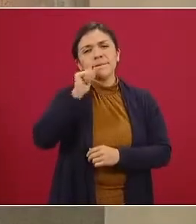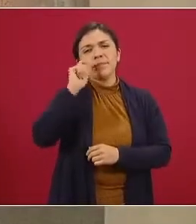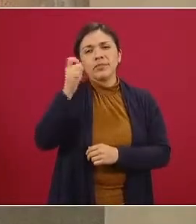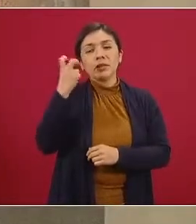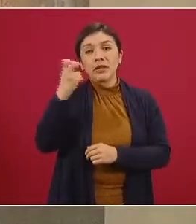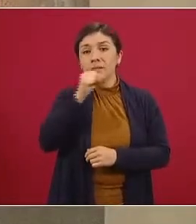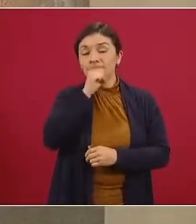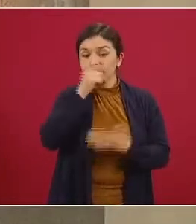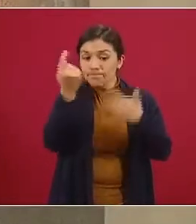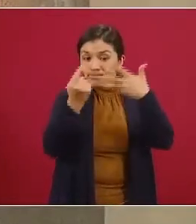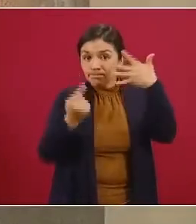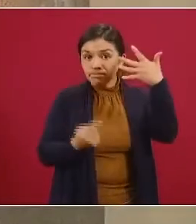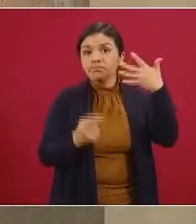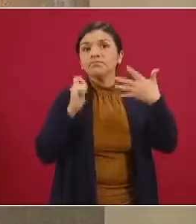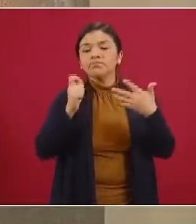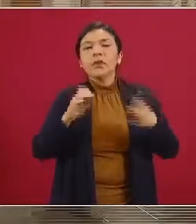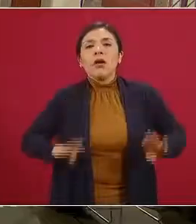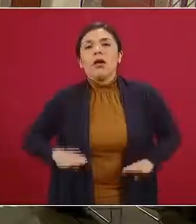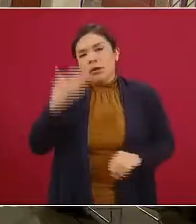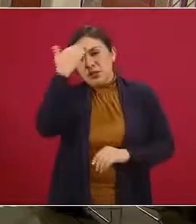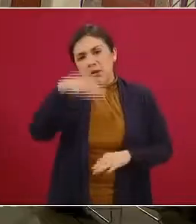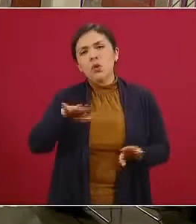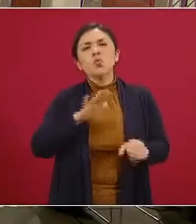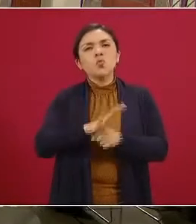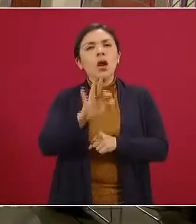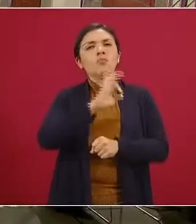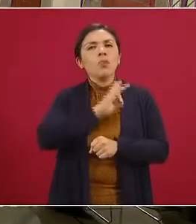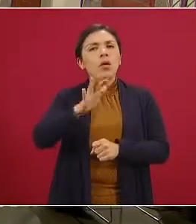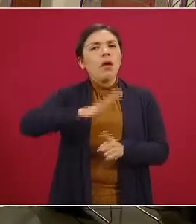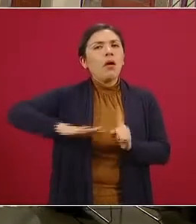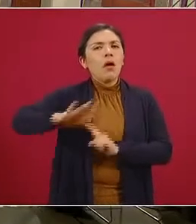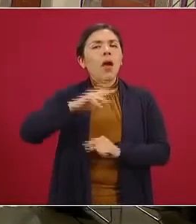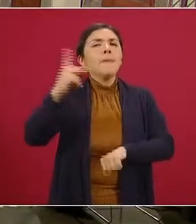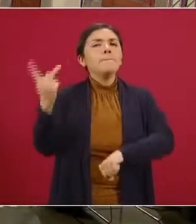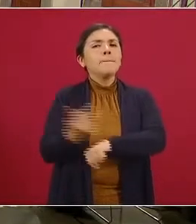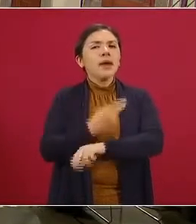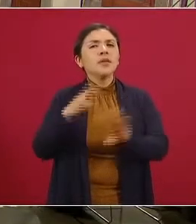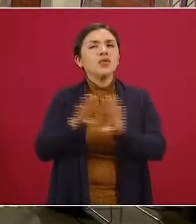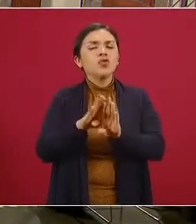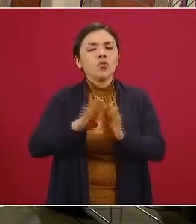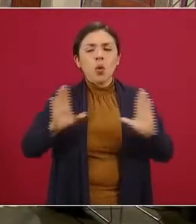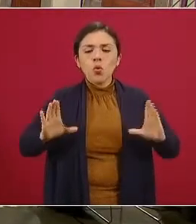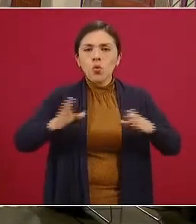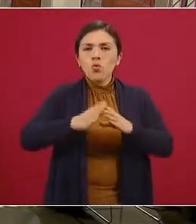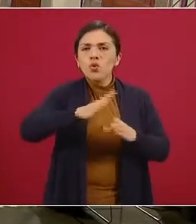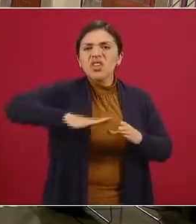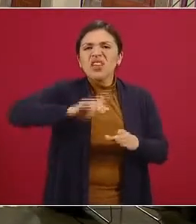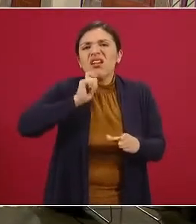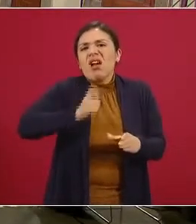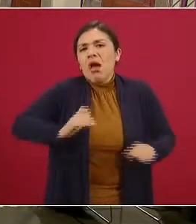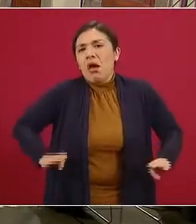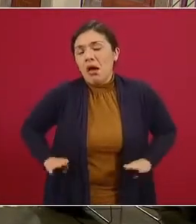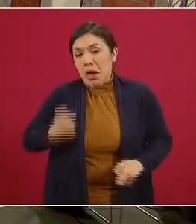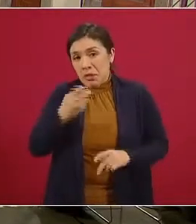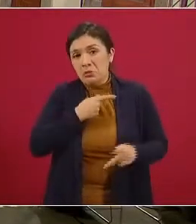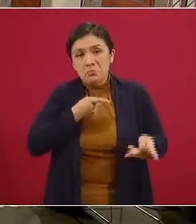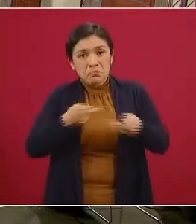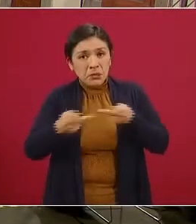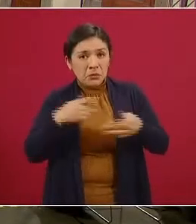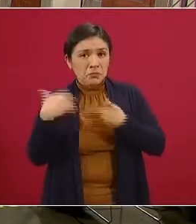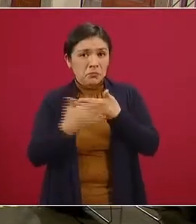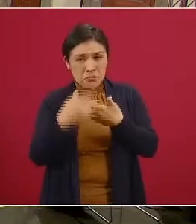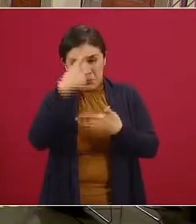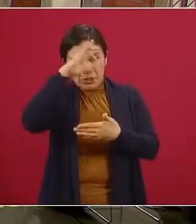es un indicador de cuál puede ser la circulación que esté ocurriendo en la comunidad. Vamos a preparar este